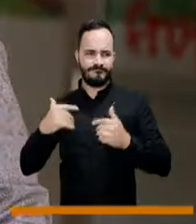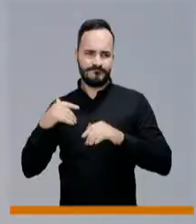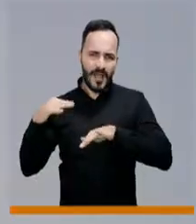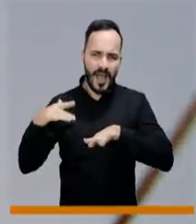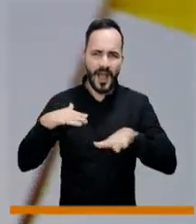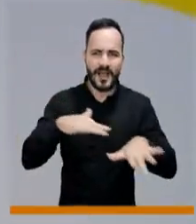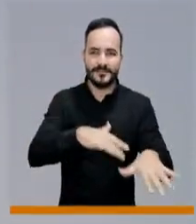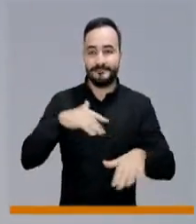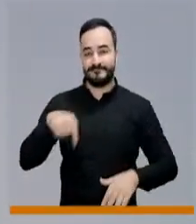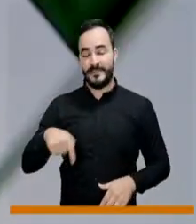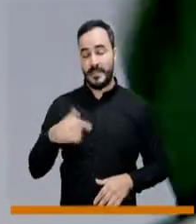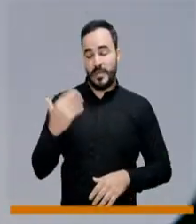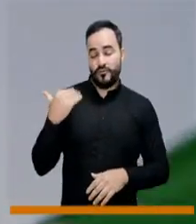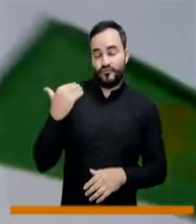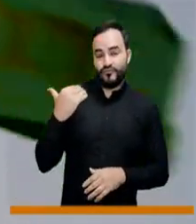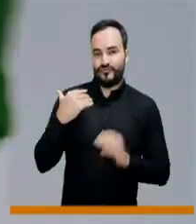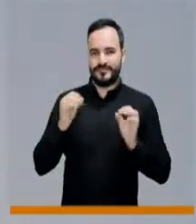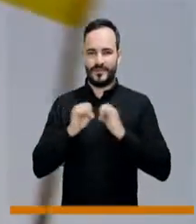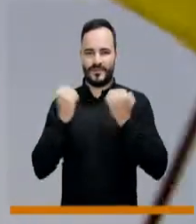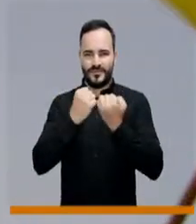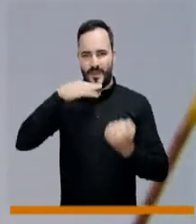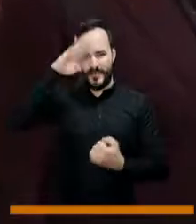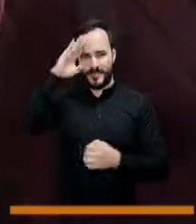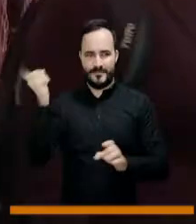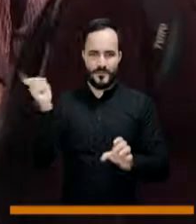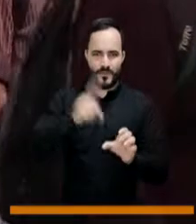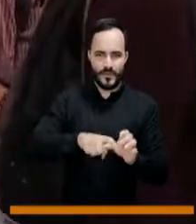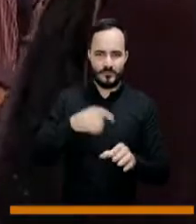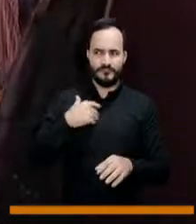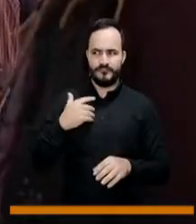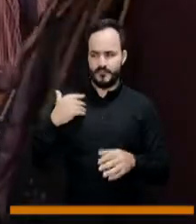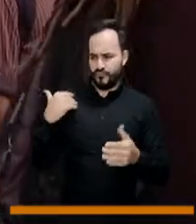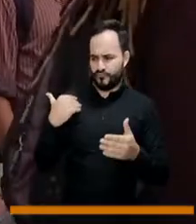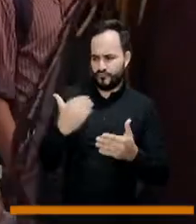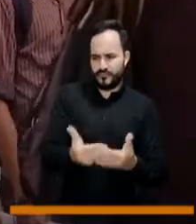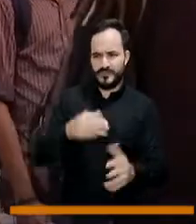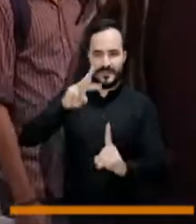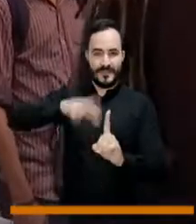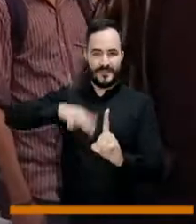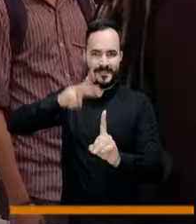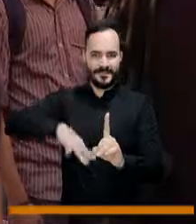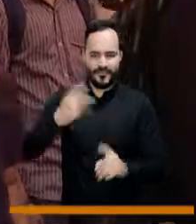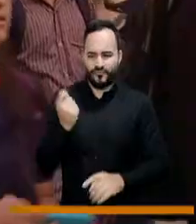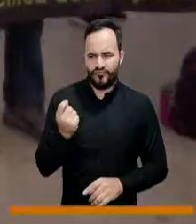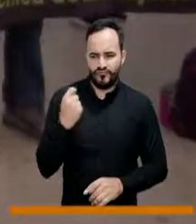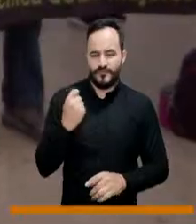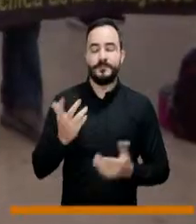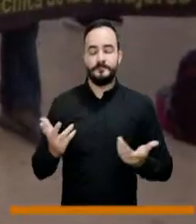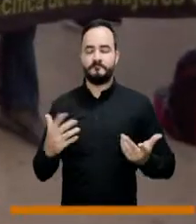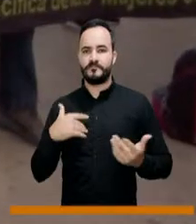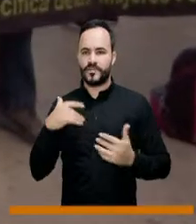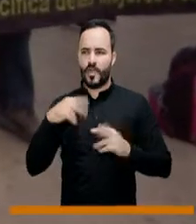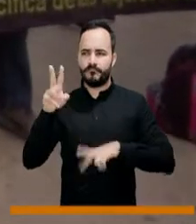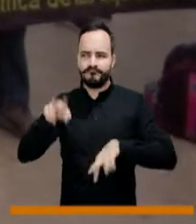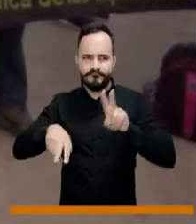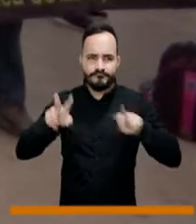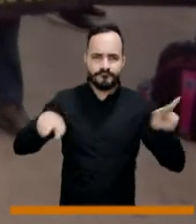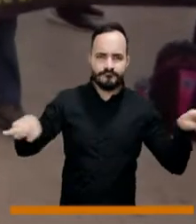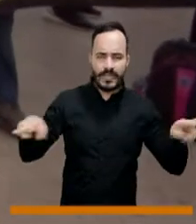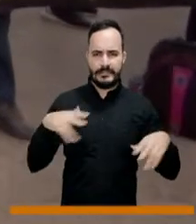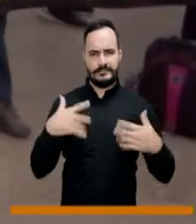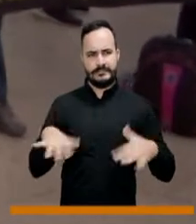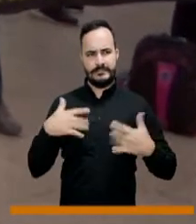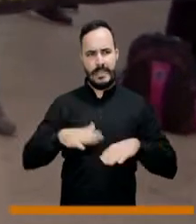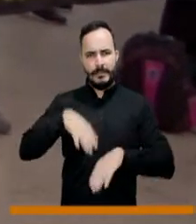de luchas. Y justamente cuando yo llegué al Consejo de Medellín, que recientemente estoy en el Consejo de Medellín, hace poco cumplí 3 meses en el Consejo,